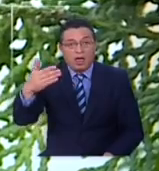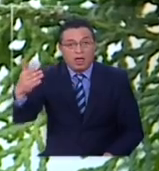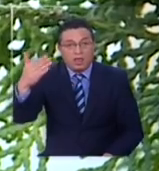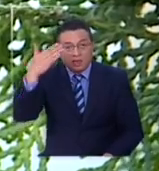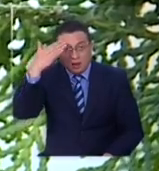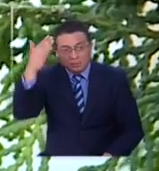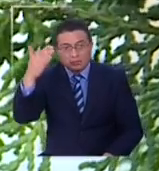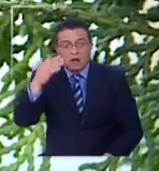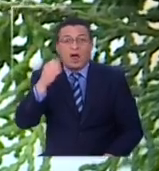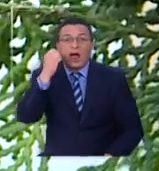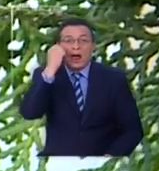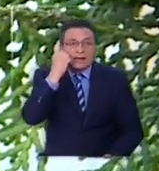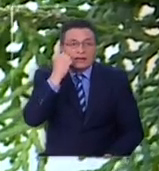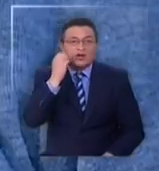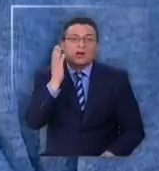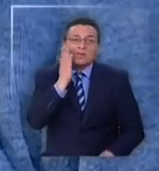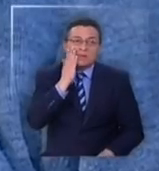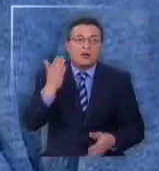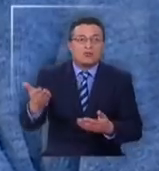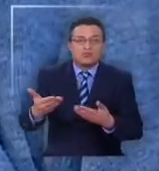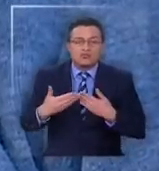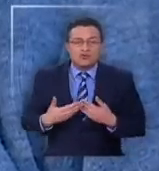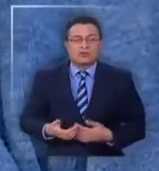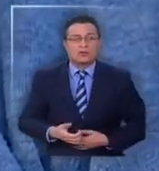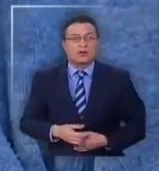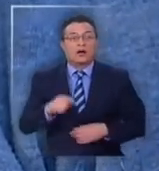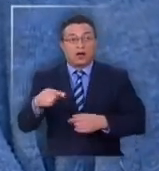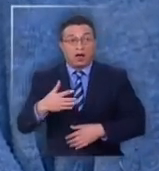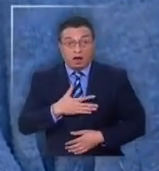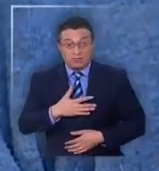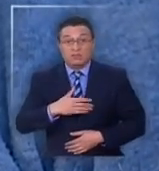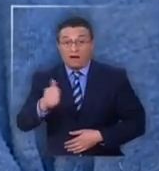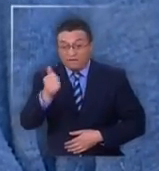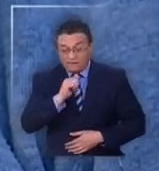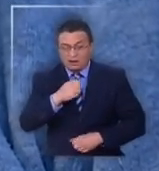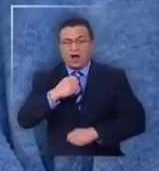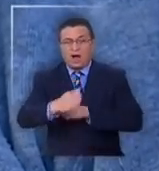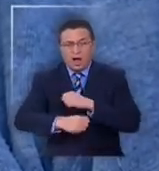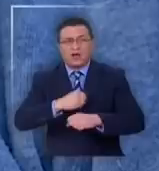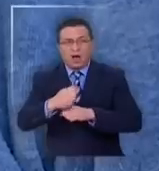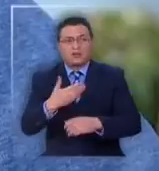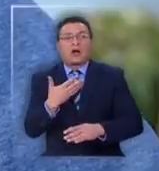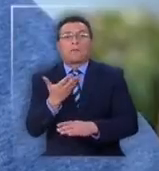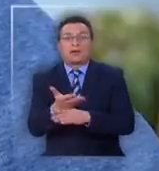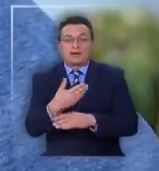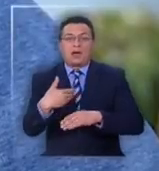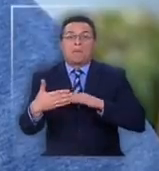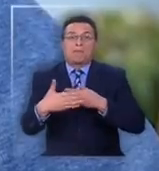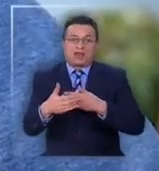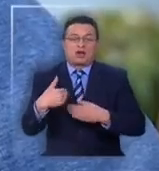se demuestra el cariño y el afecto que me tenía. Porque a mí me van a faltar años para pedirle perdón a mi yerno.